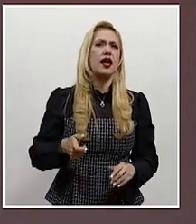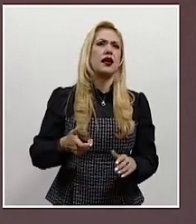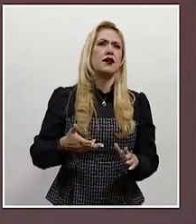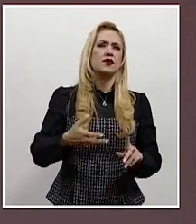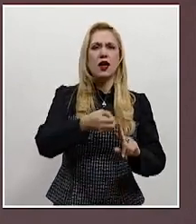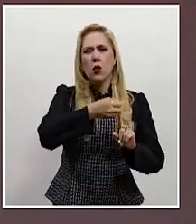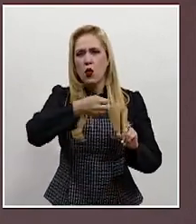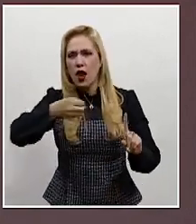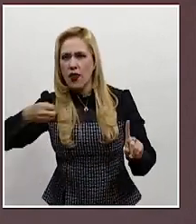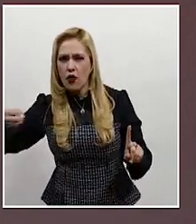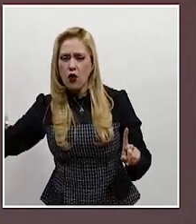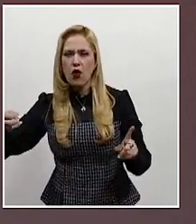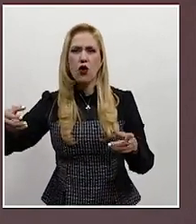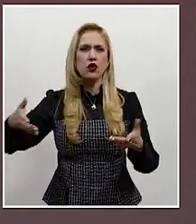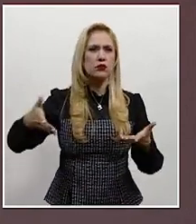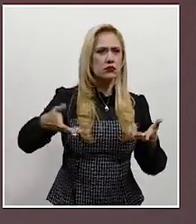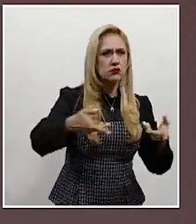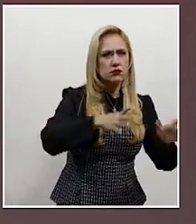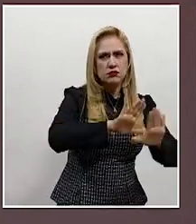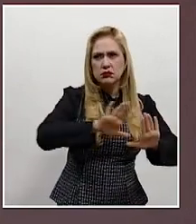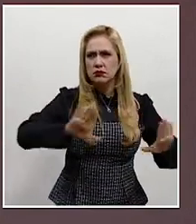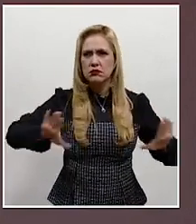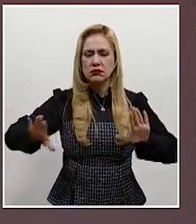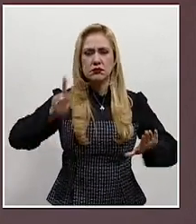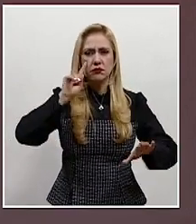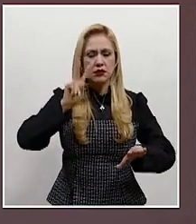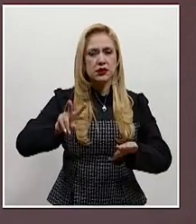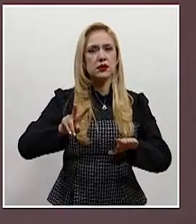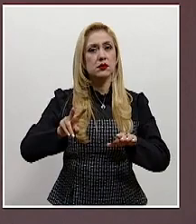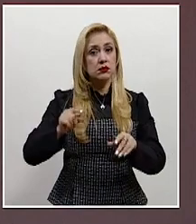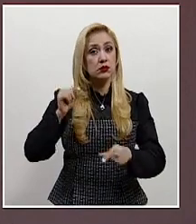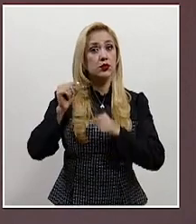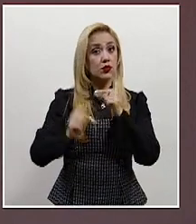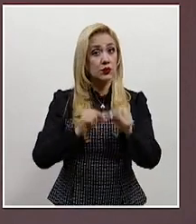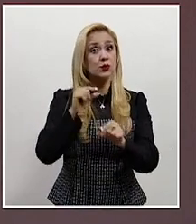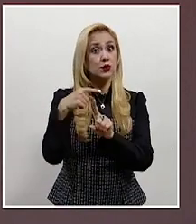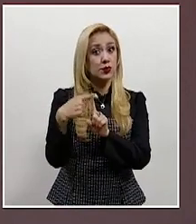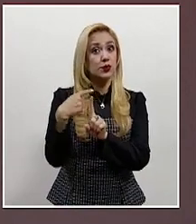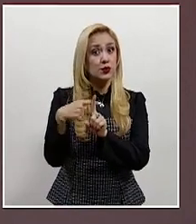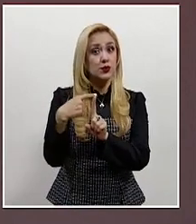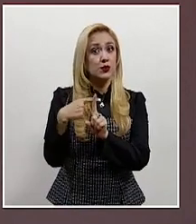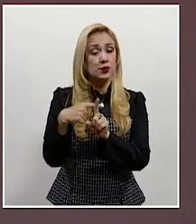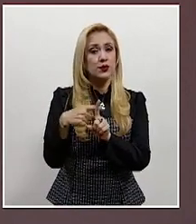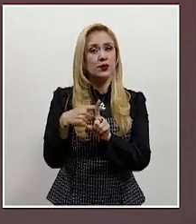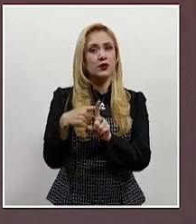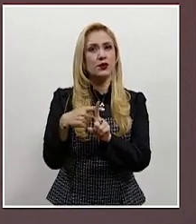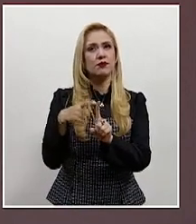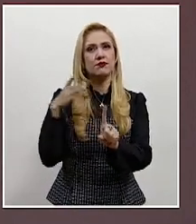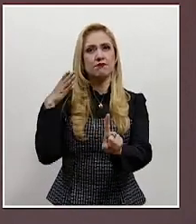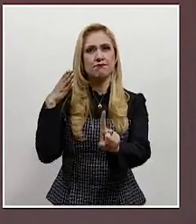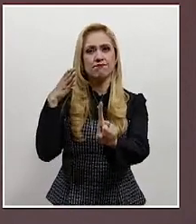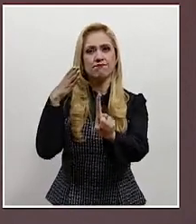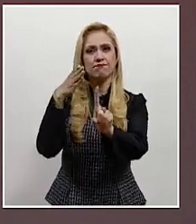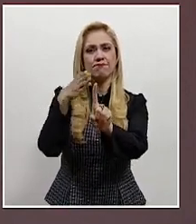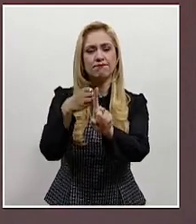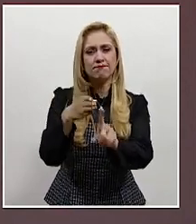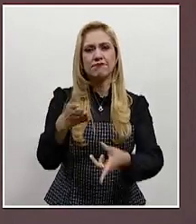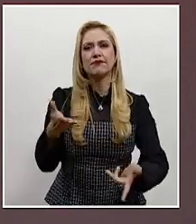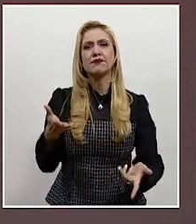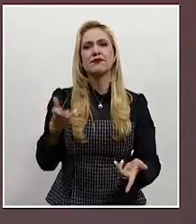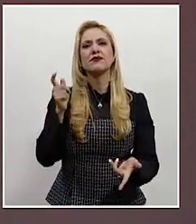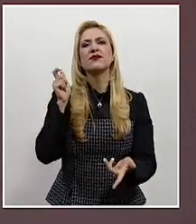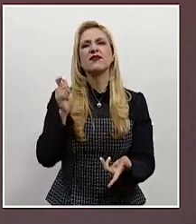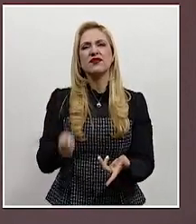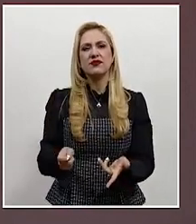regulador, ¿no? Teniendo estas herramientas, vamos bien, yo las siento muy optimistas. ¿Hacia dónde o dónde pondrían ustedes ahí